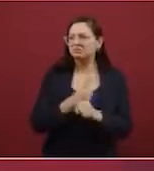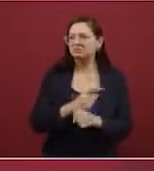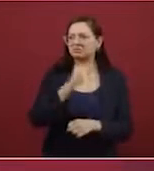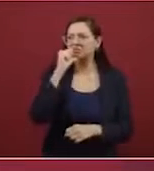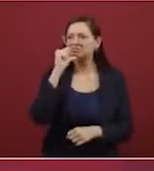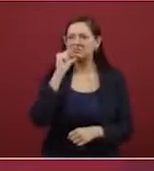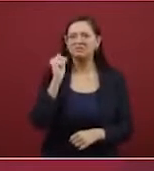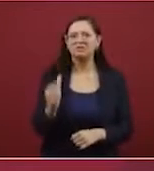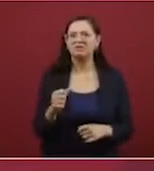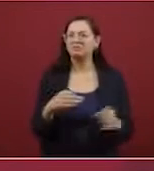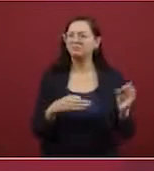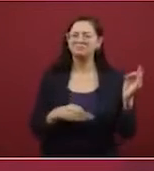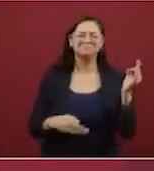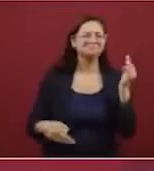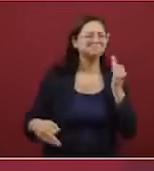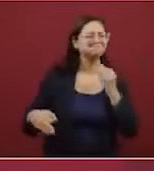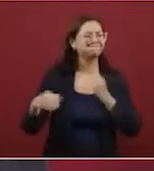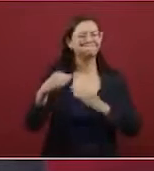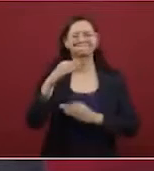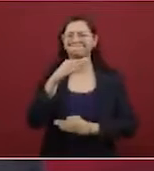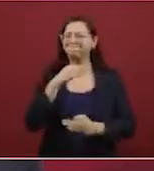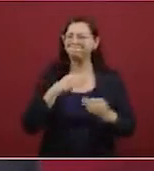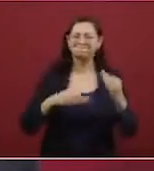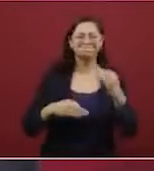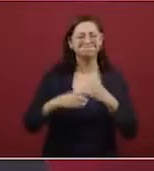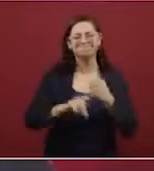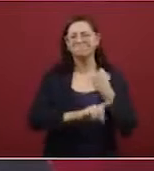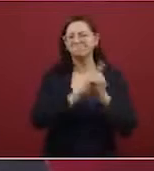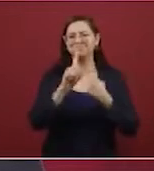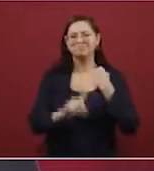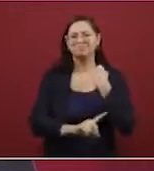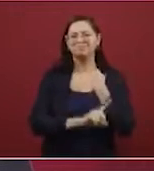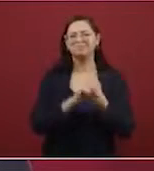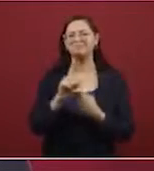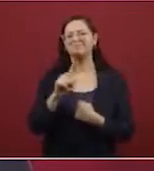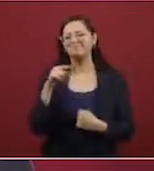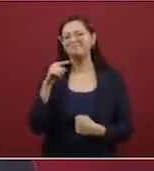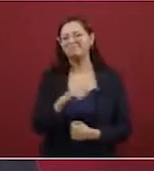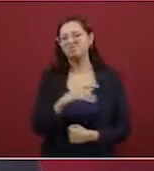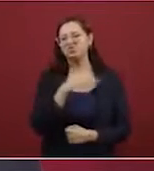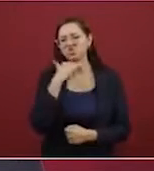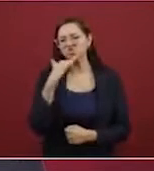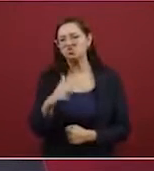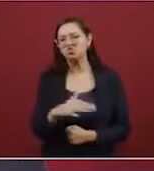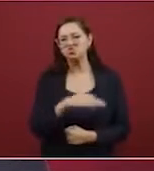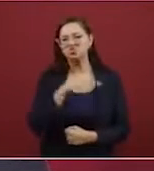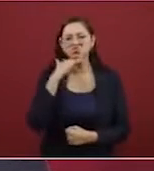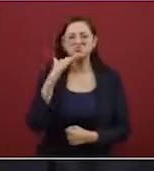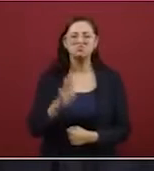de todo. Es el cáncer de México, la corrupción,